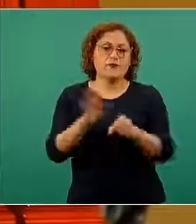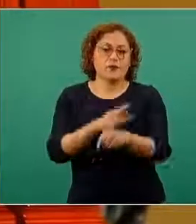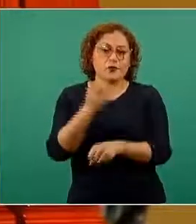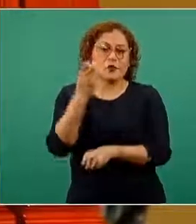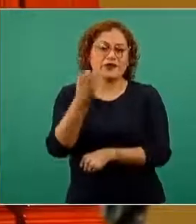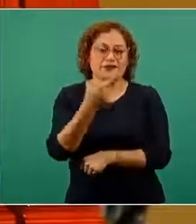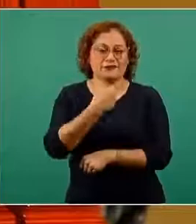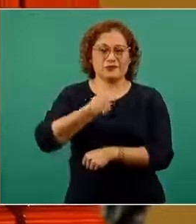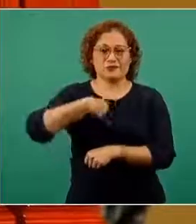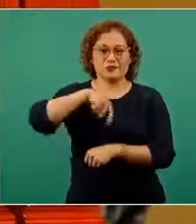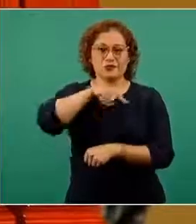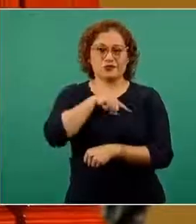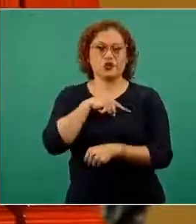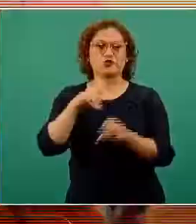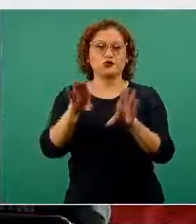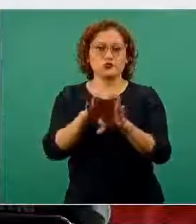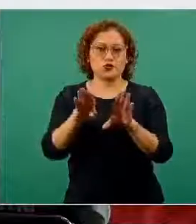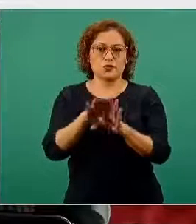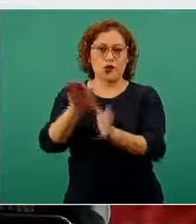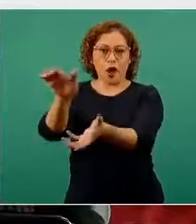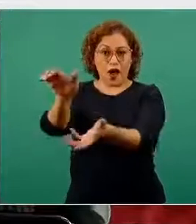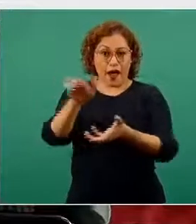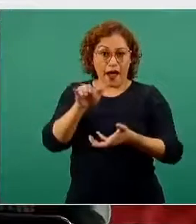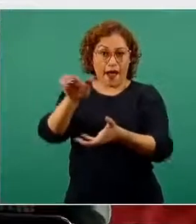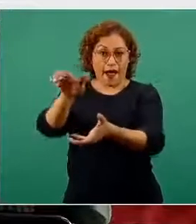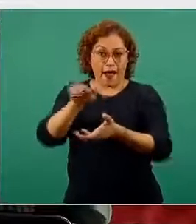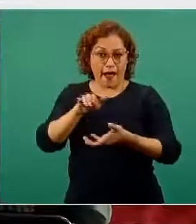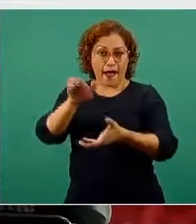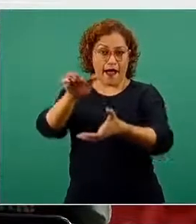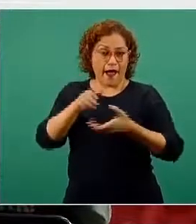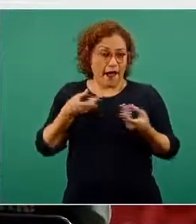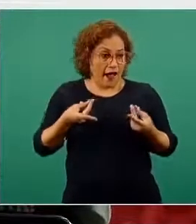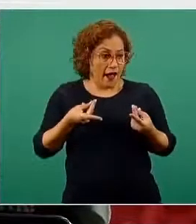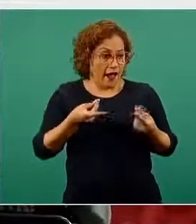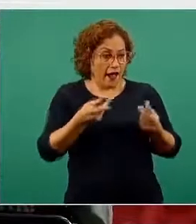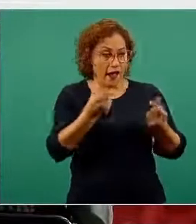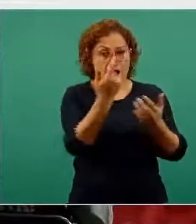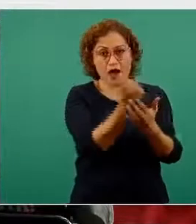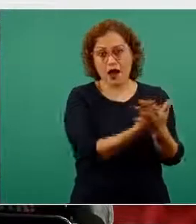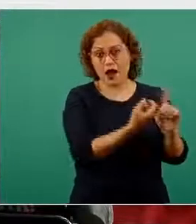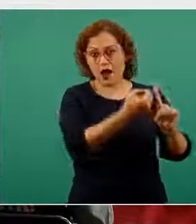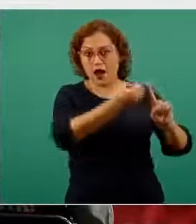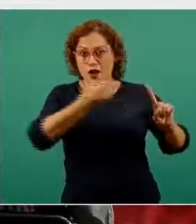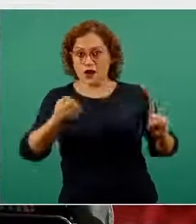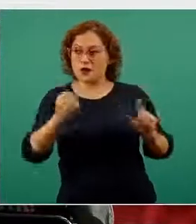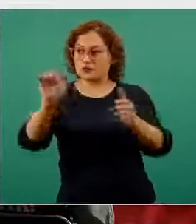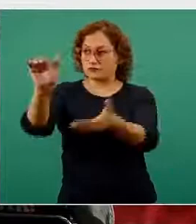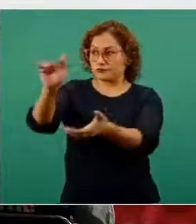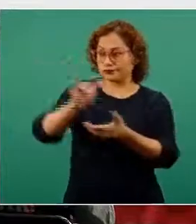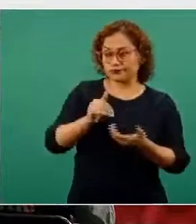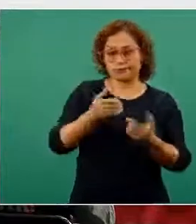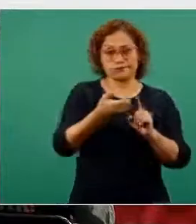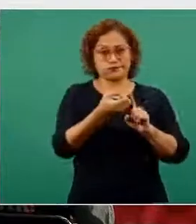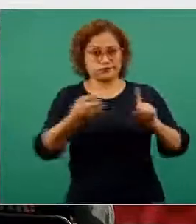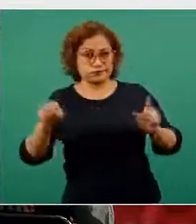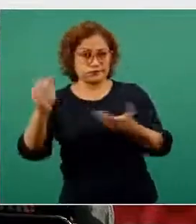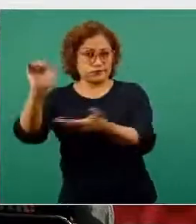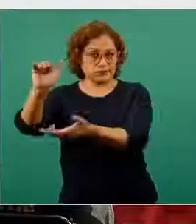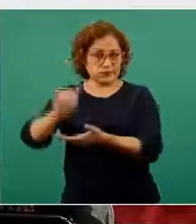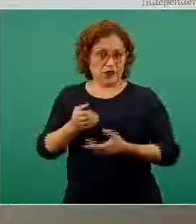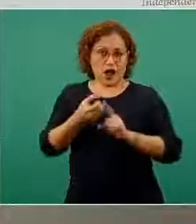varias semanas de distancia. Prácticamente semana por semana tenemos que hacer la asignación. Por